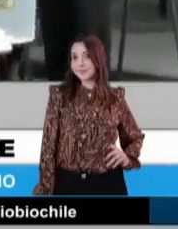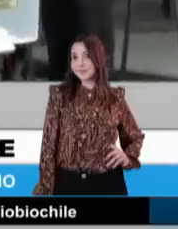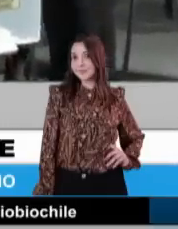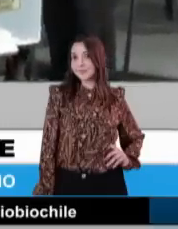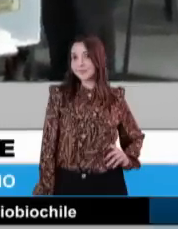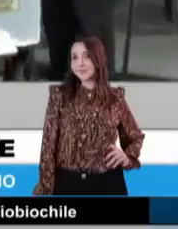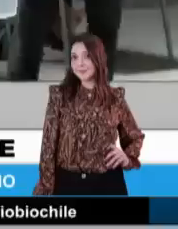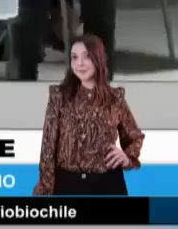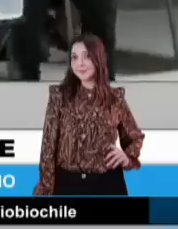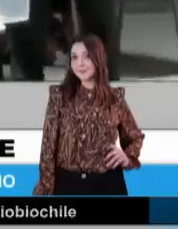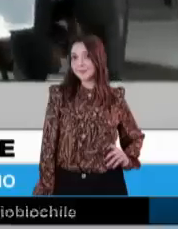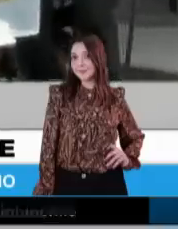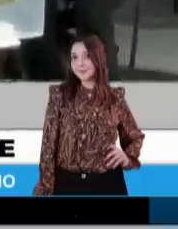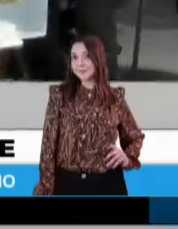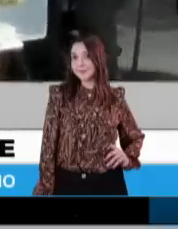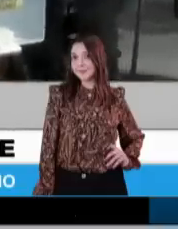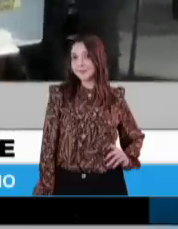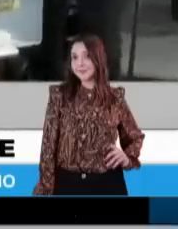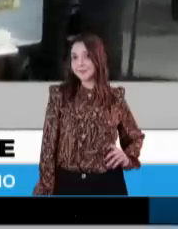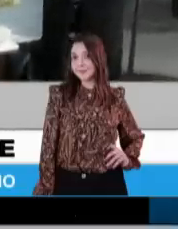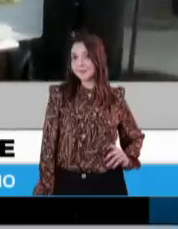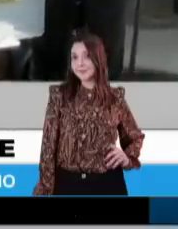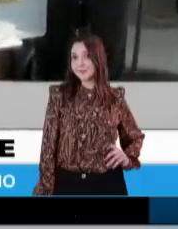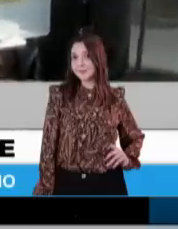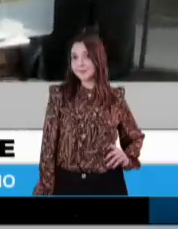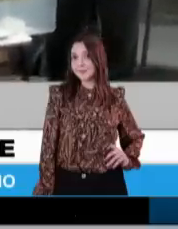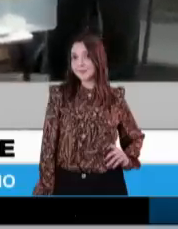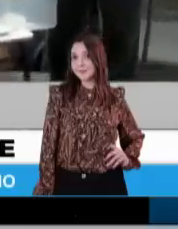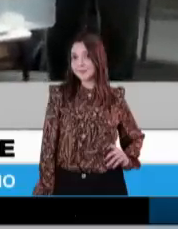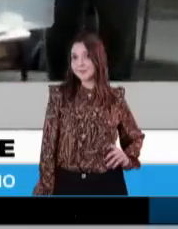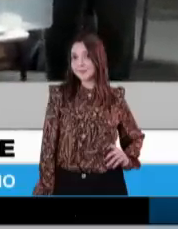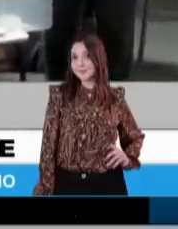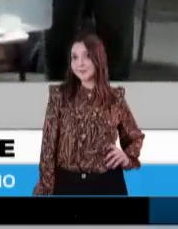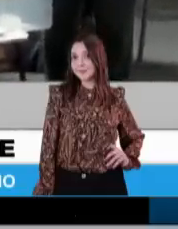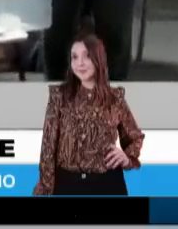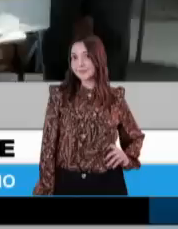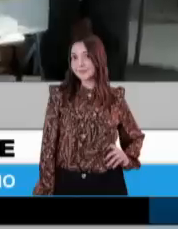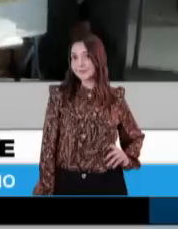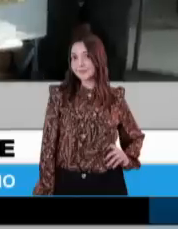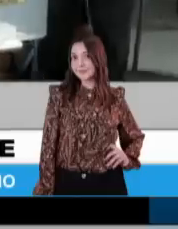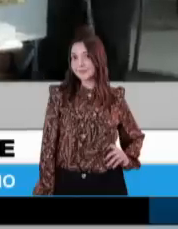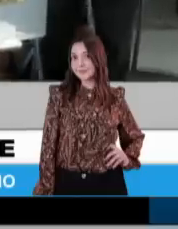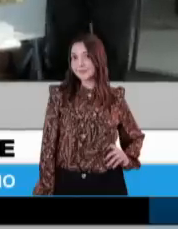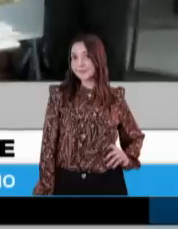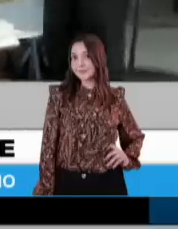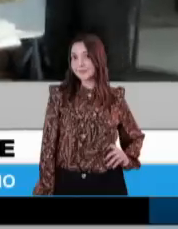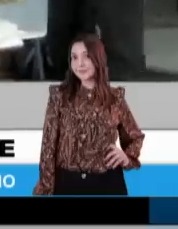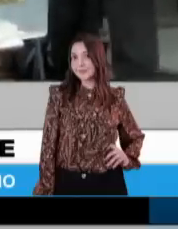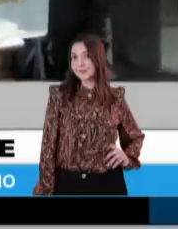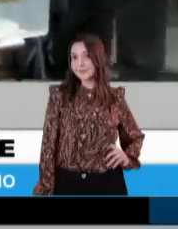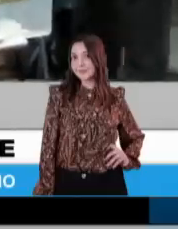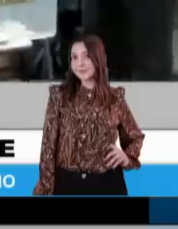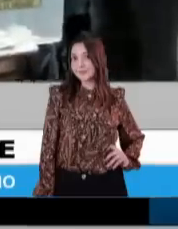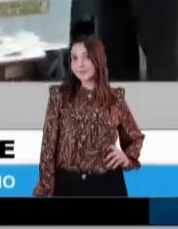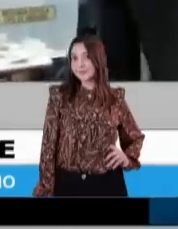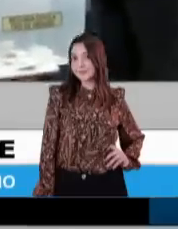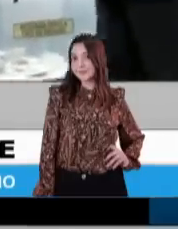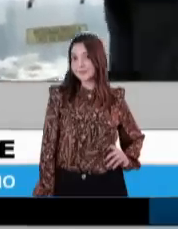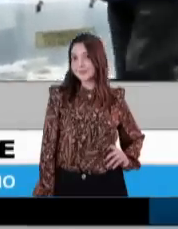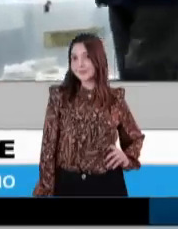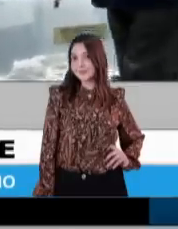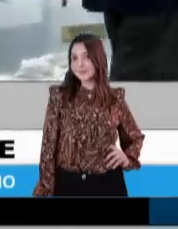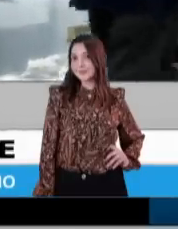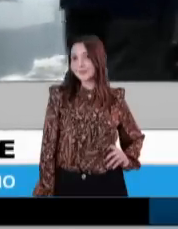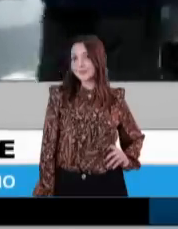poner término a los vestigios del Estado subsidiario, asegurar la igualdad entre el hombre y la mujer, reconocer los pueblos originarios,